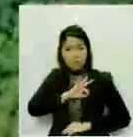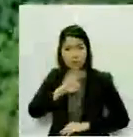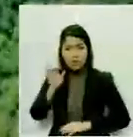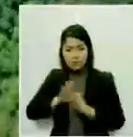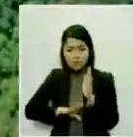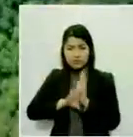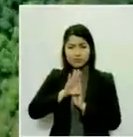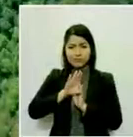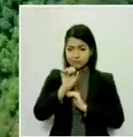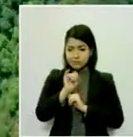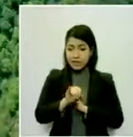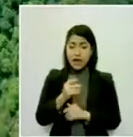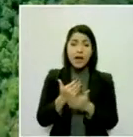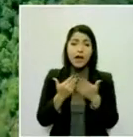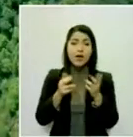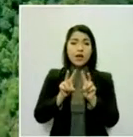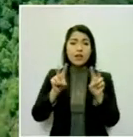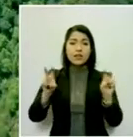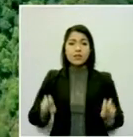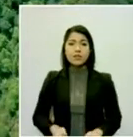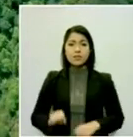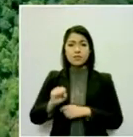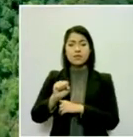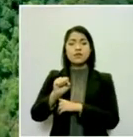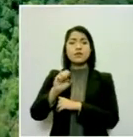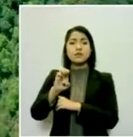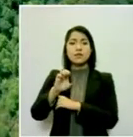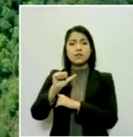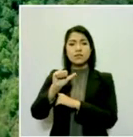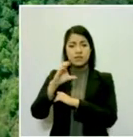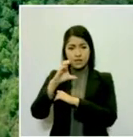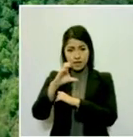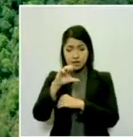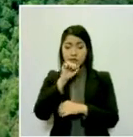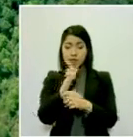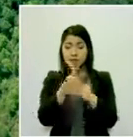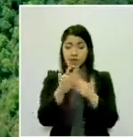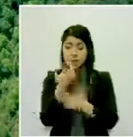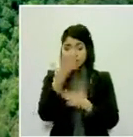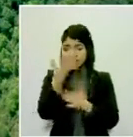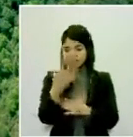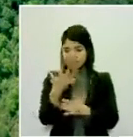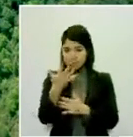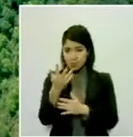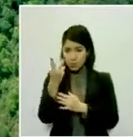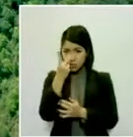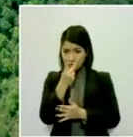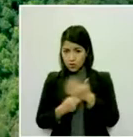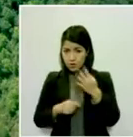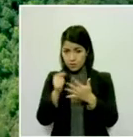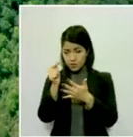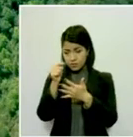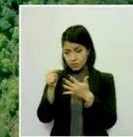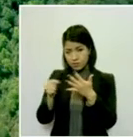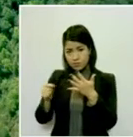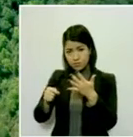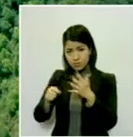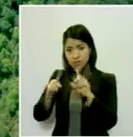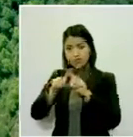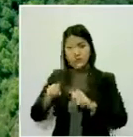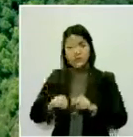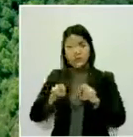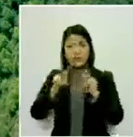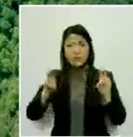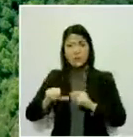favor. Y en el tema de SEAC, también hay 5 acciones programadas en diferentes áreas.